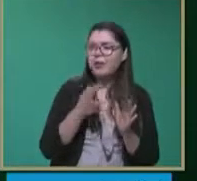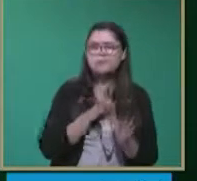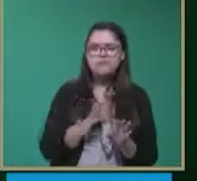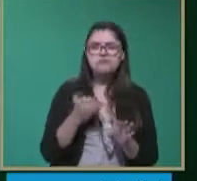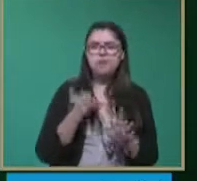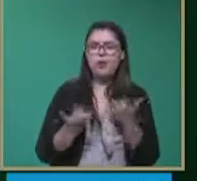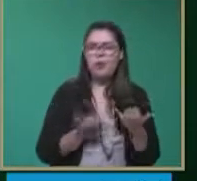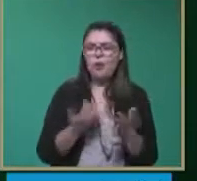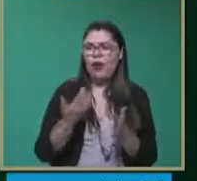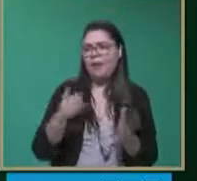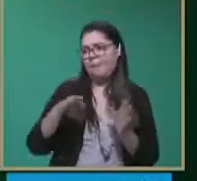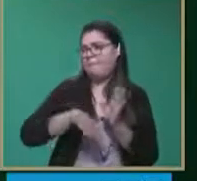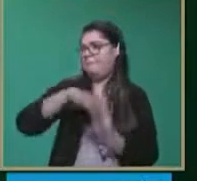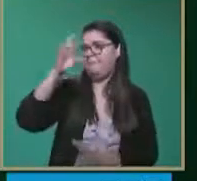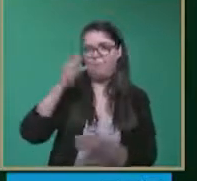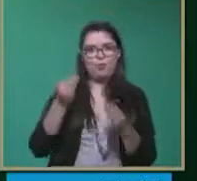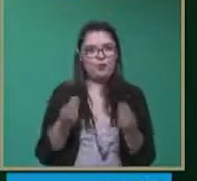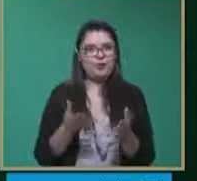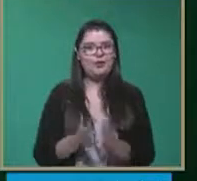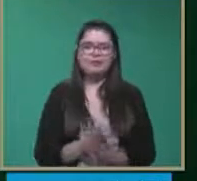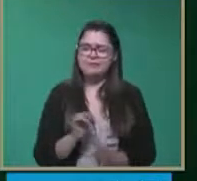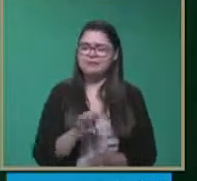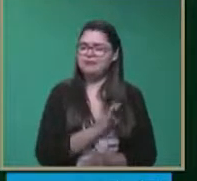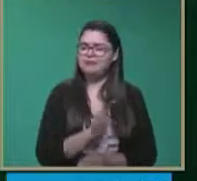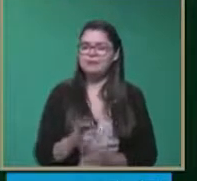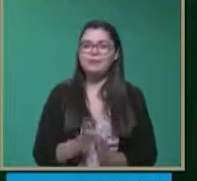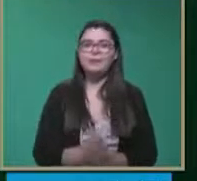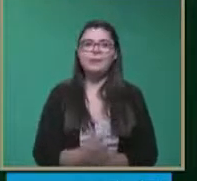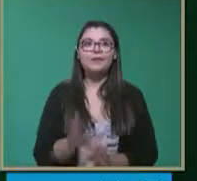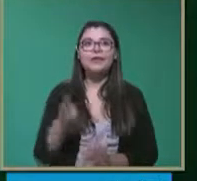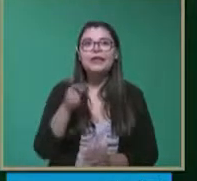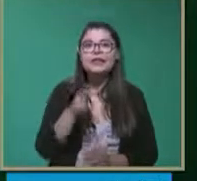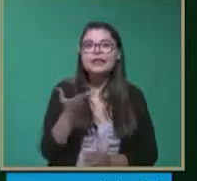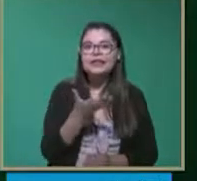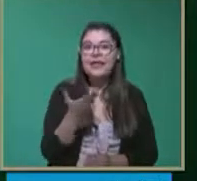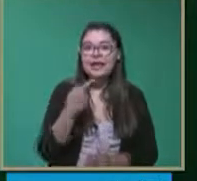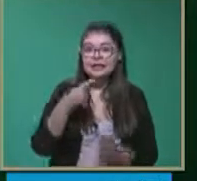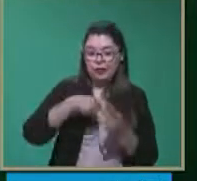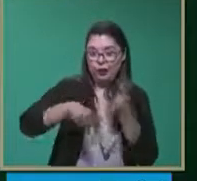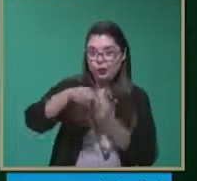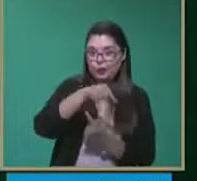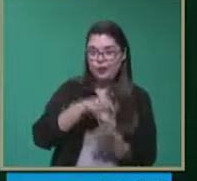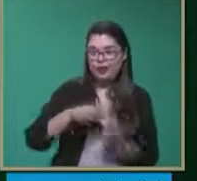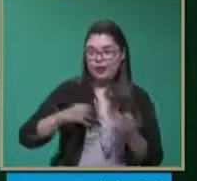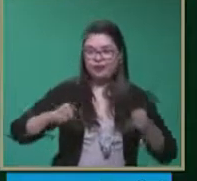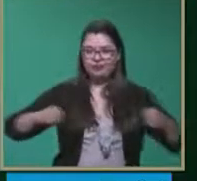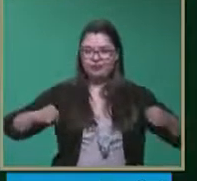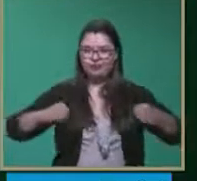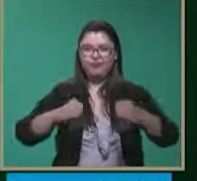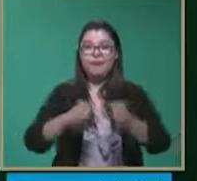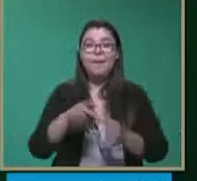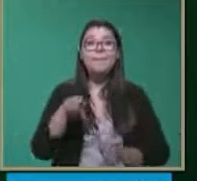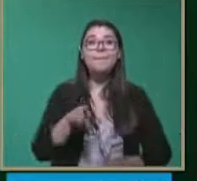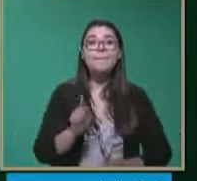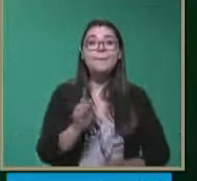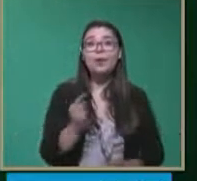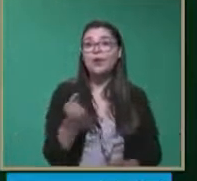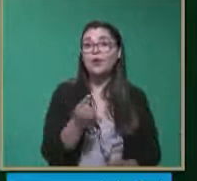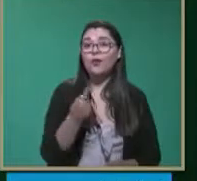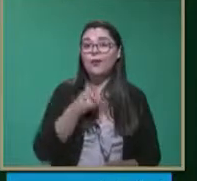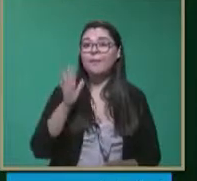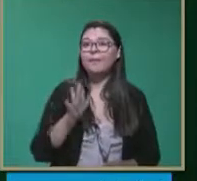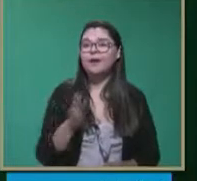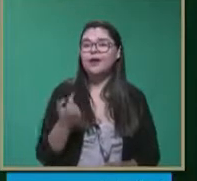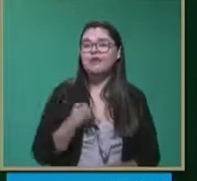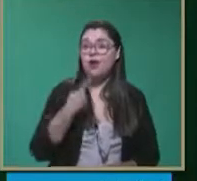representar haciendo un círculo, como la mayoría de las rondas, pero aquí se van a tapar los